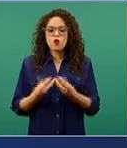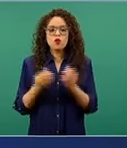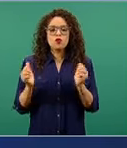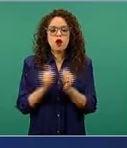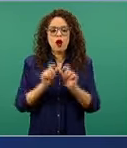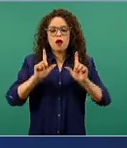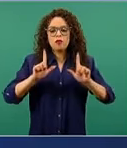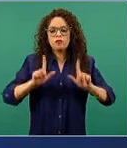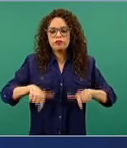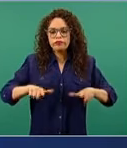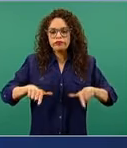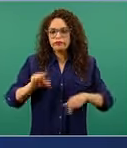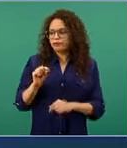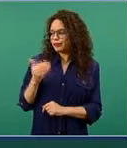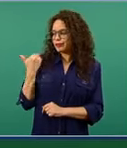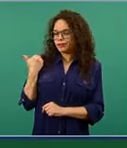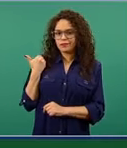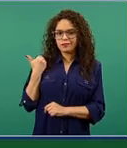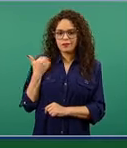recientemente inauguramos,